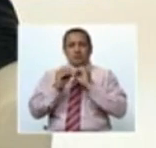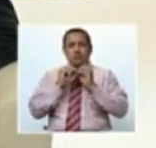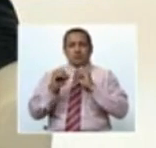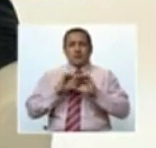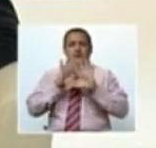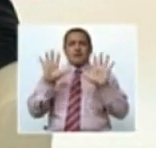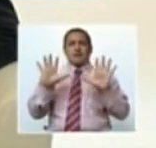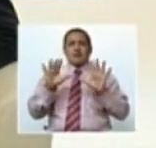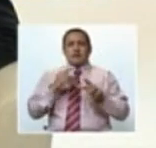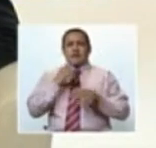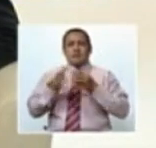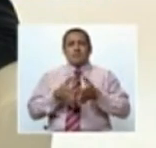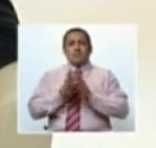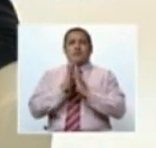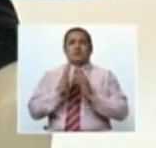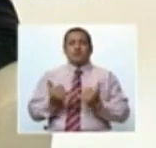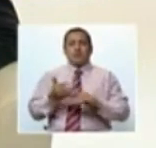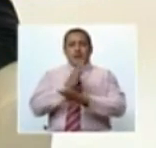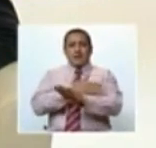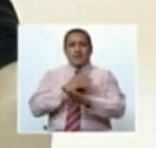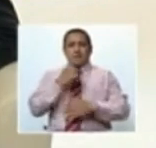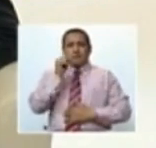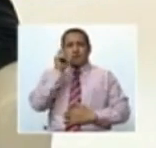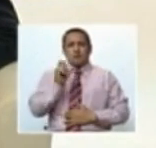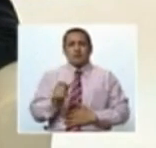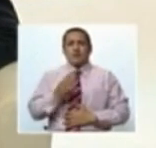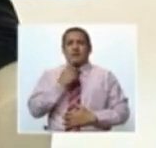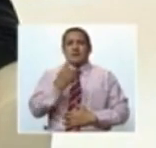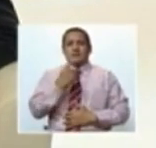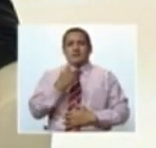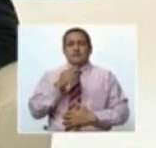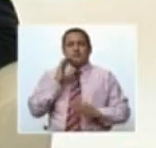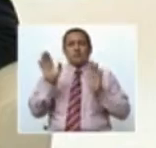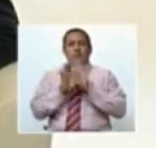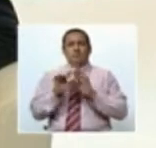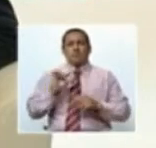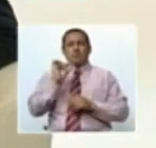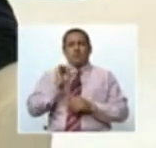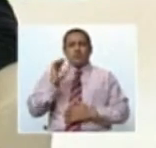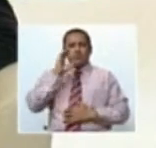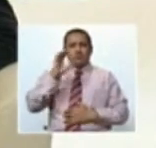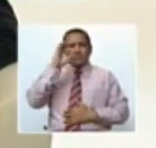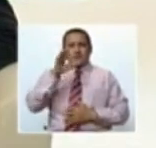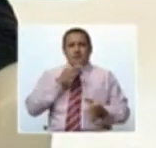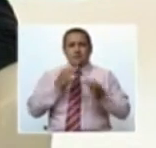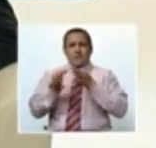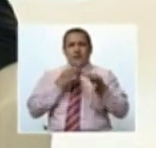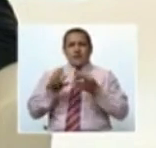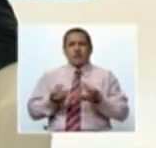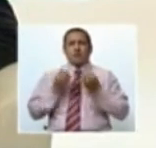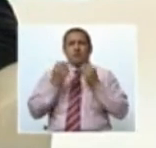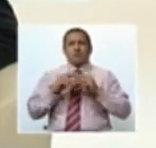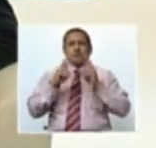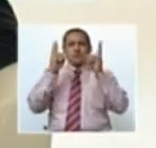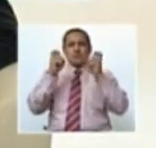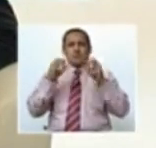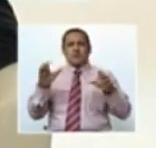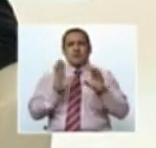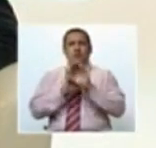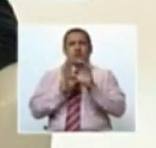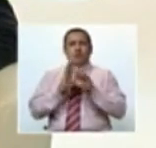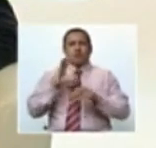congruencia. El pedido del demandante es un poco buscar la interpretación de este